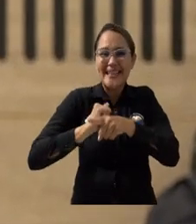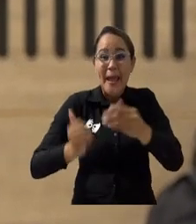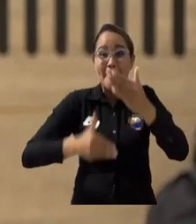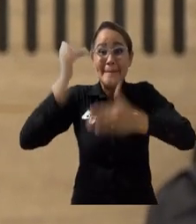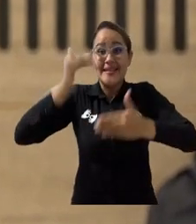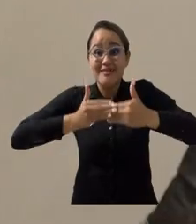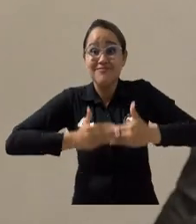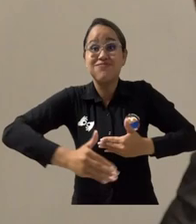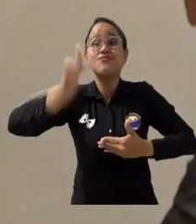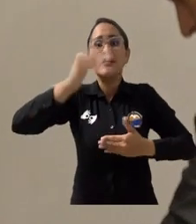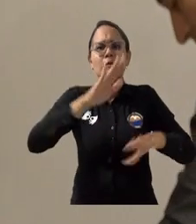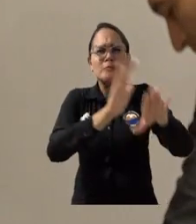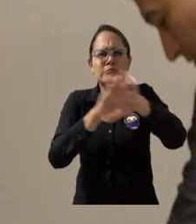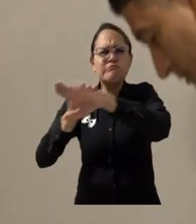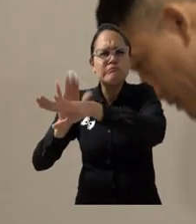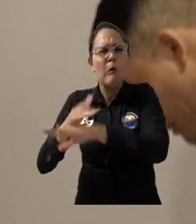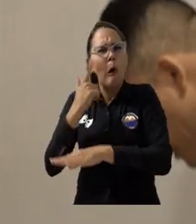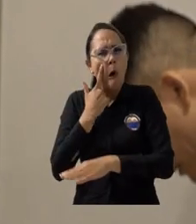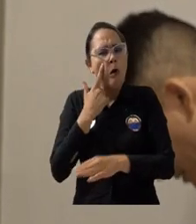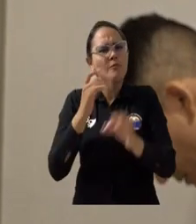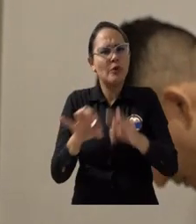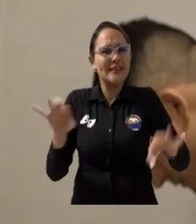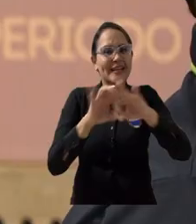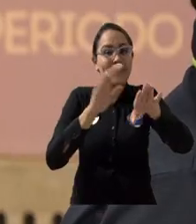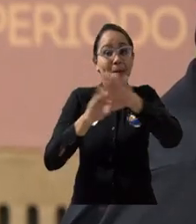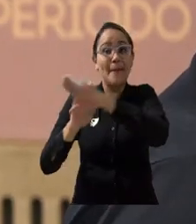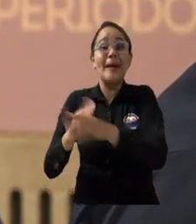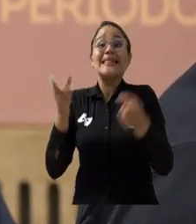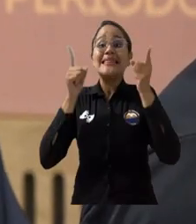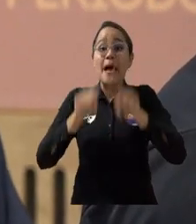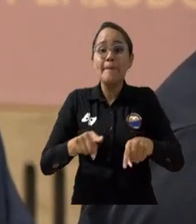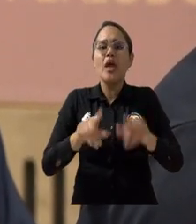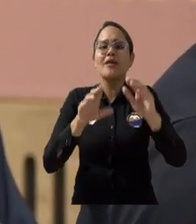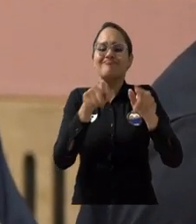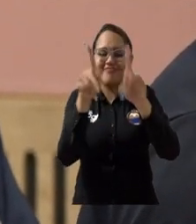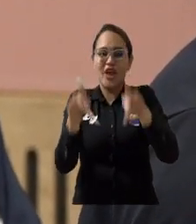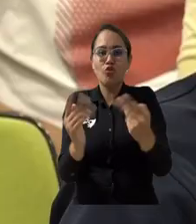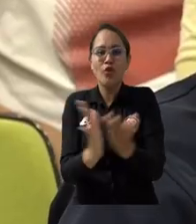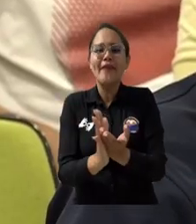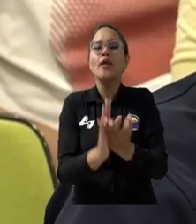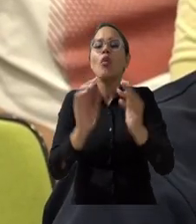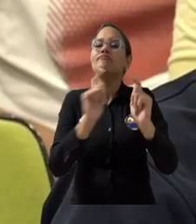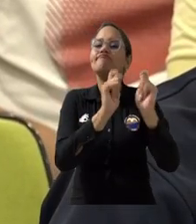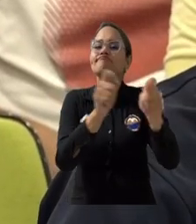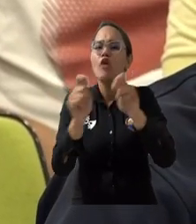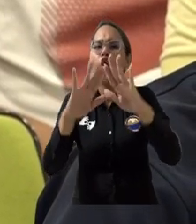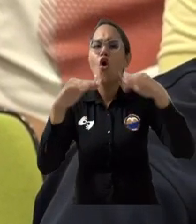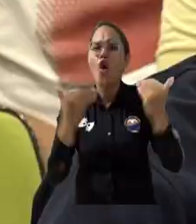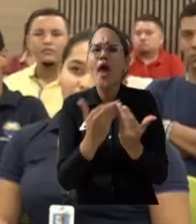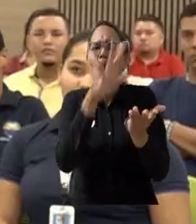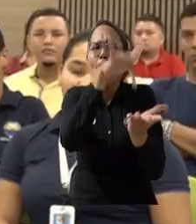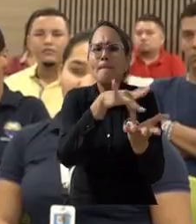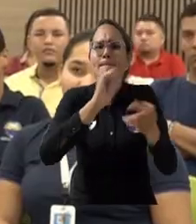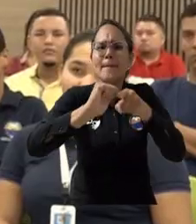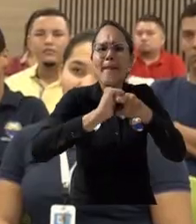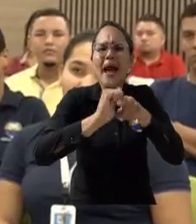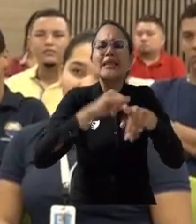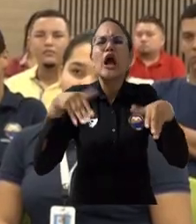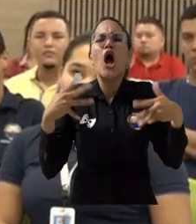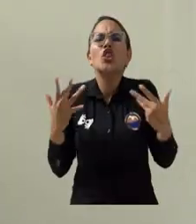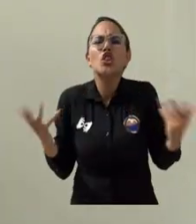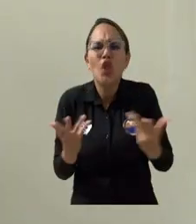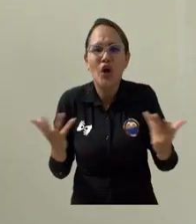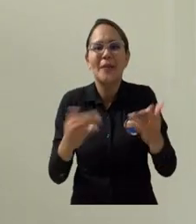brindaron orientación sobre lo que será este nuevo ciclo y asignaron los colegios a cada grupo de estudiantes. Además, hubo espacio para conocer